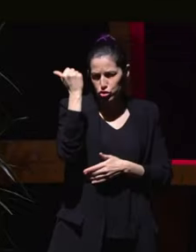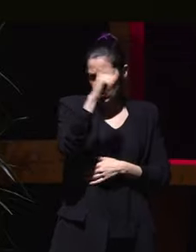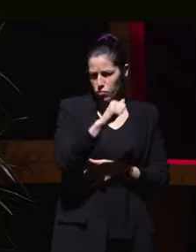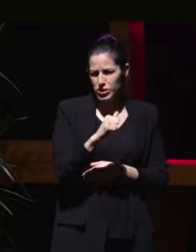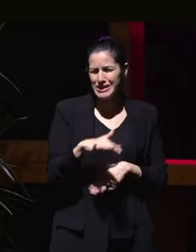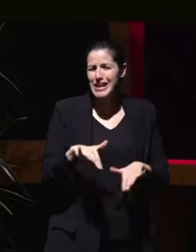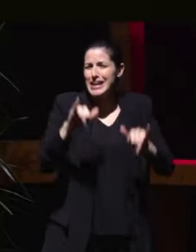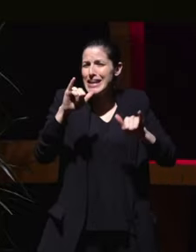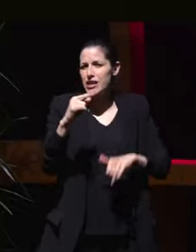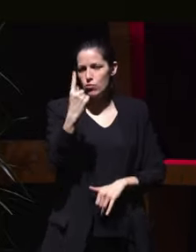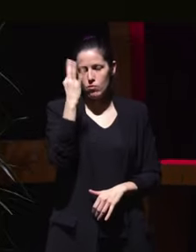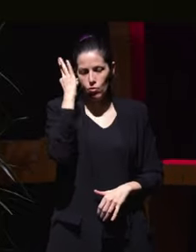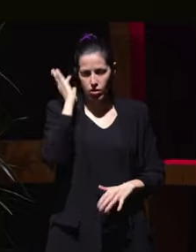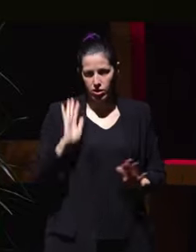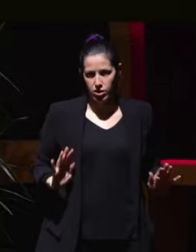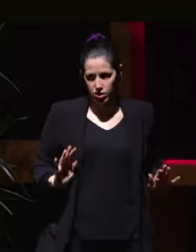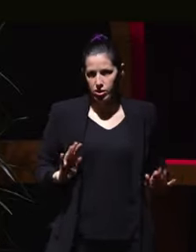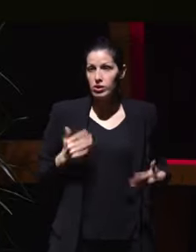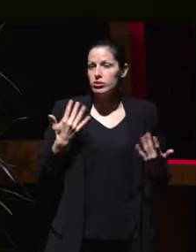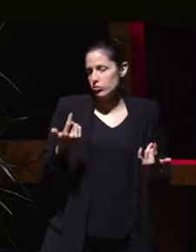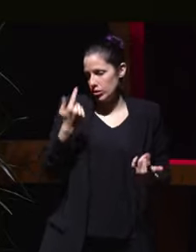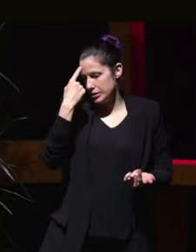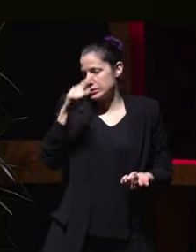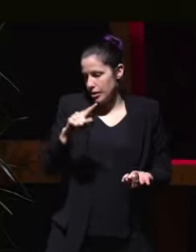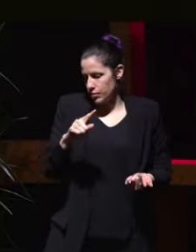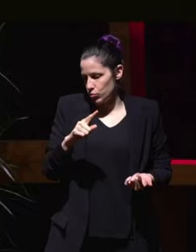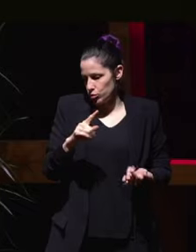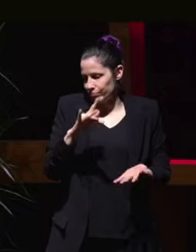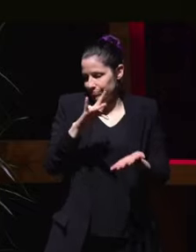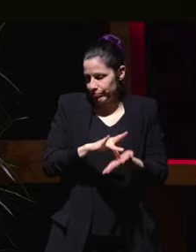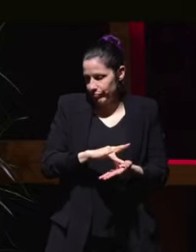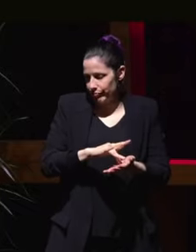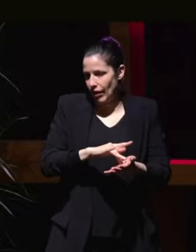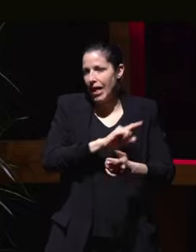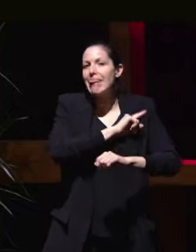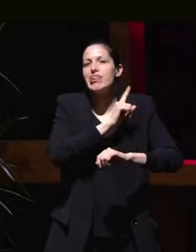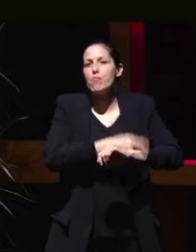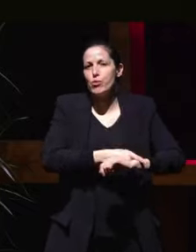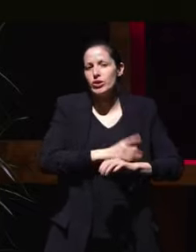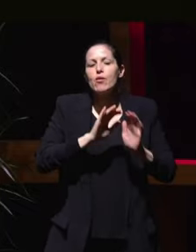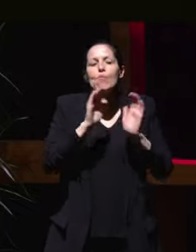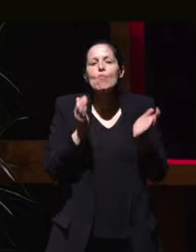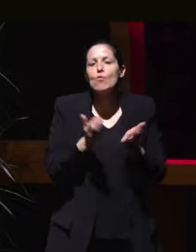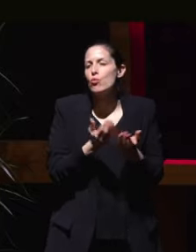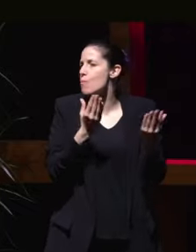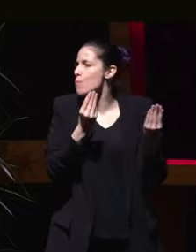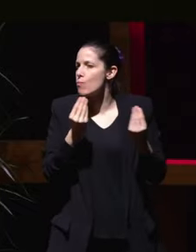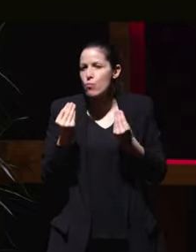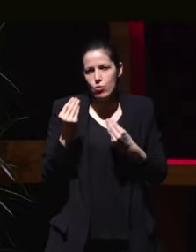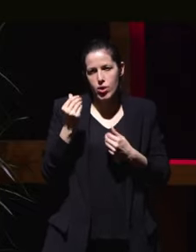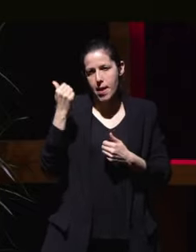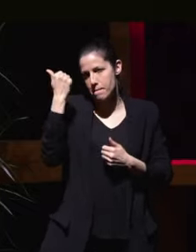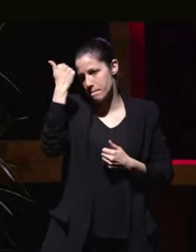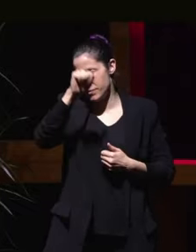ni una sola mujer. Así que ya sabíamos o que íbamos, que o deporte es un mundo muy masculino. En estos momentos cada vez